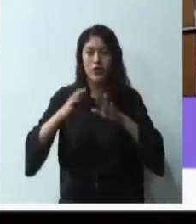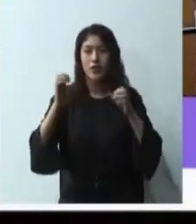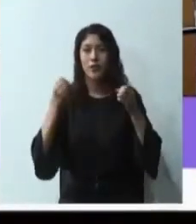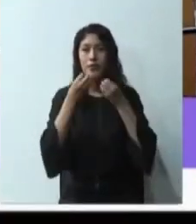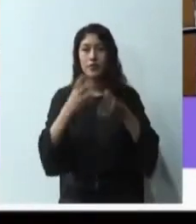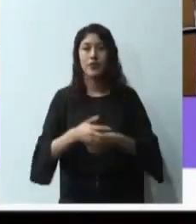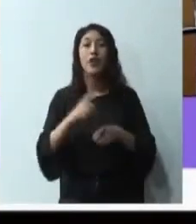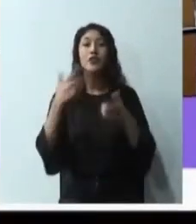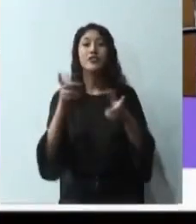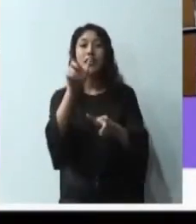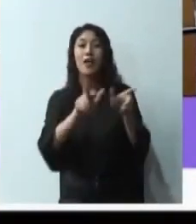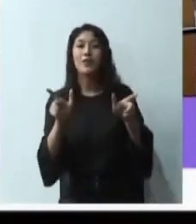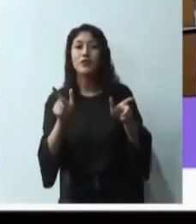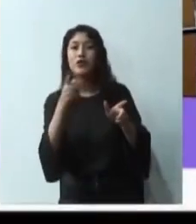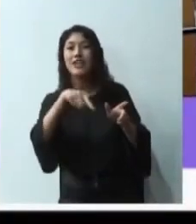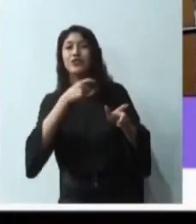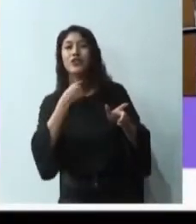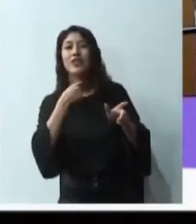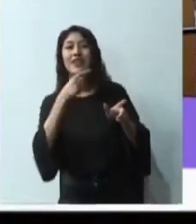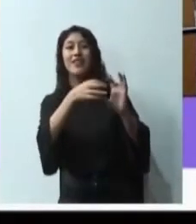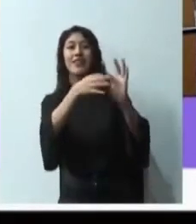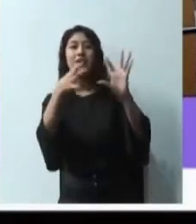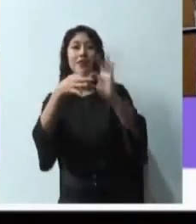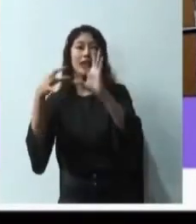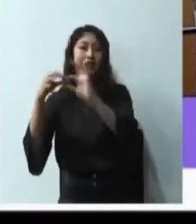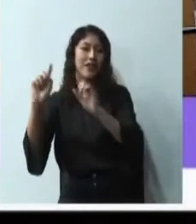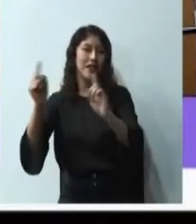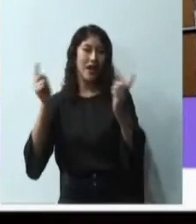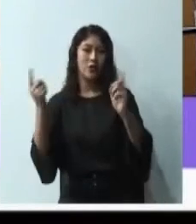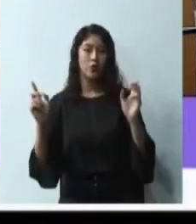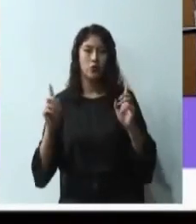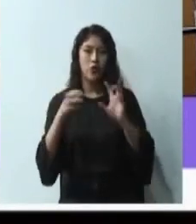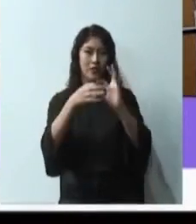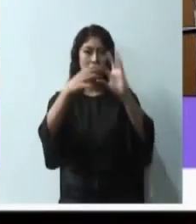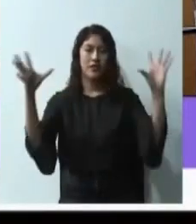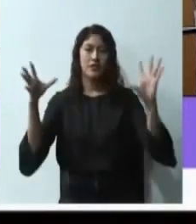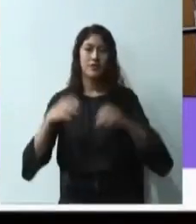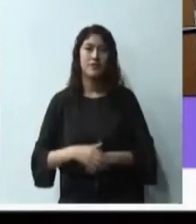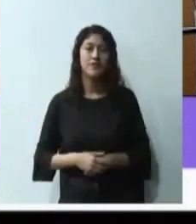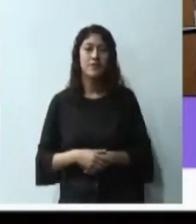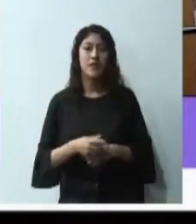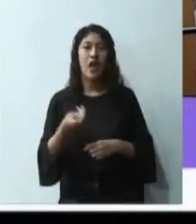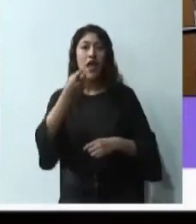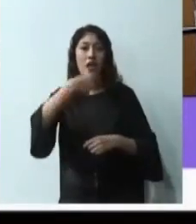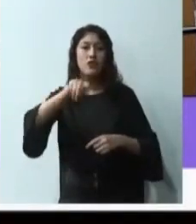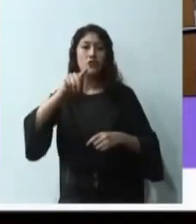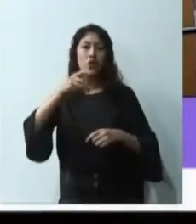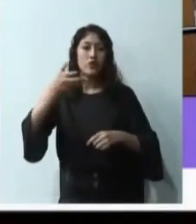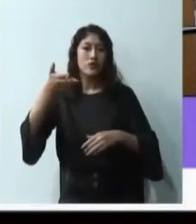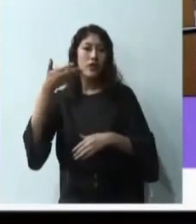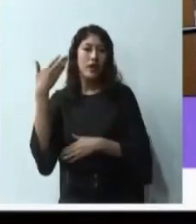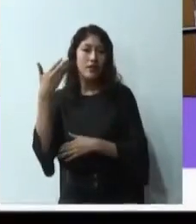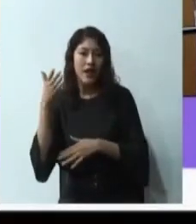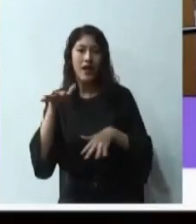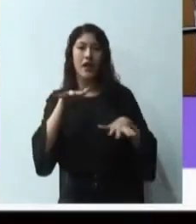de nosotros poder ejercer todas sus libertades. La libertad de manifestar, sin duda, pero